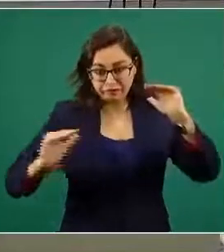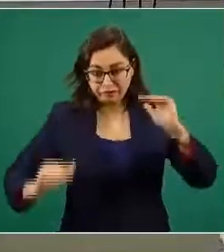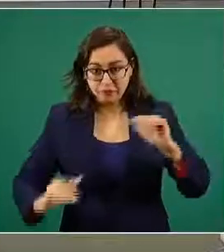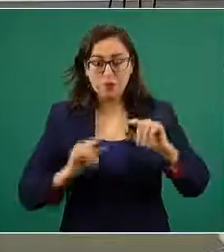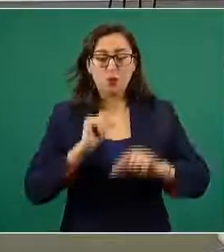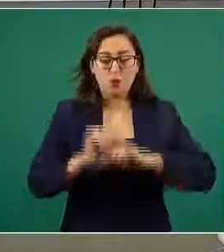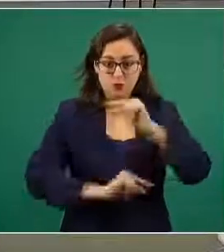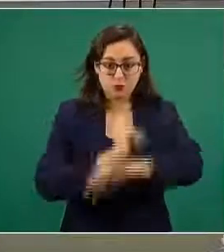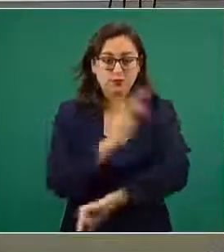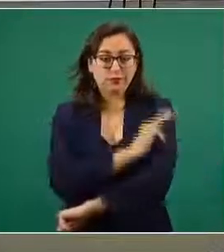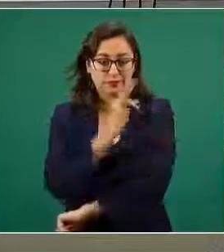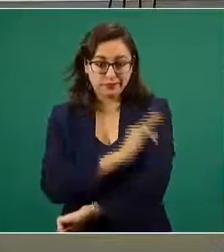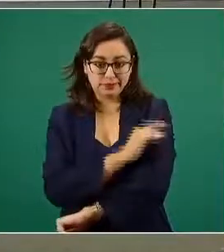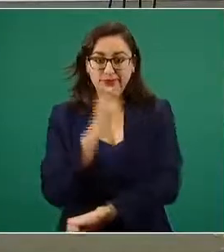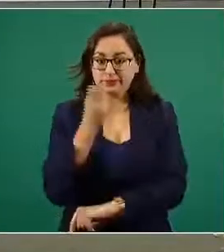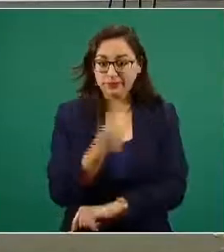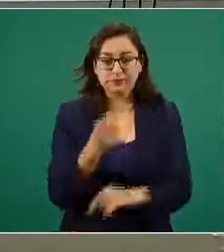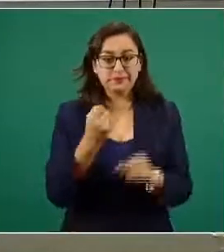presidente. Permiso.